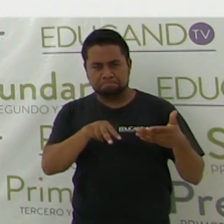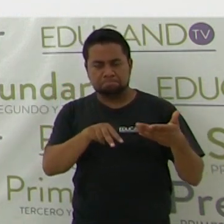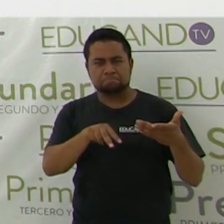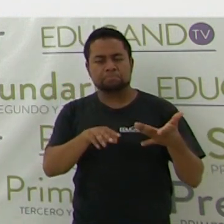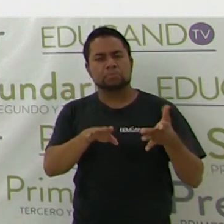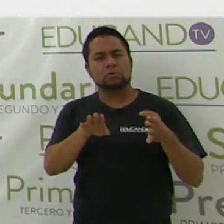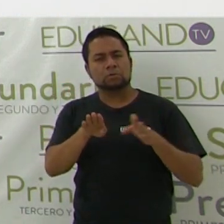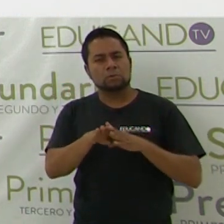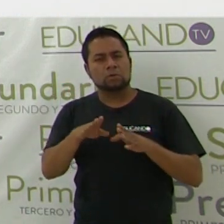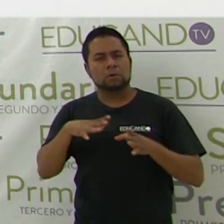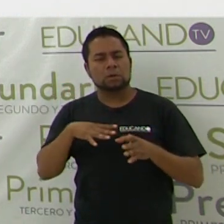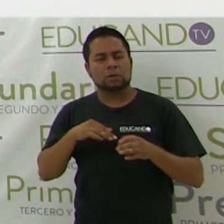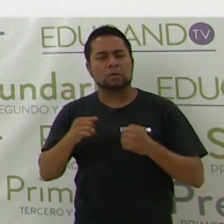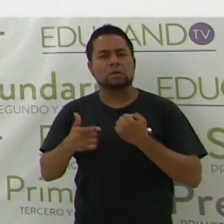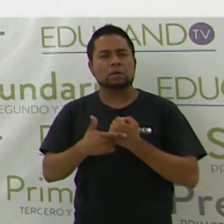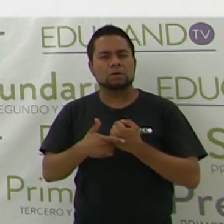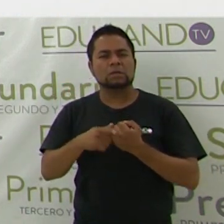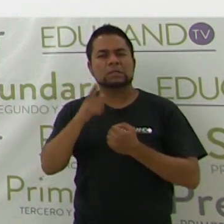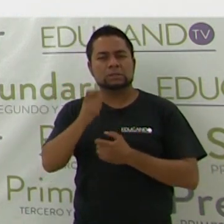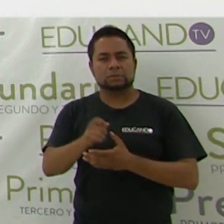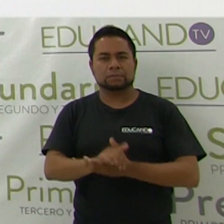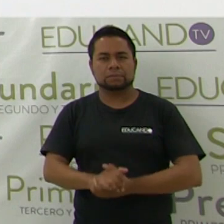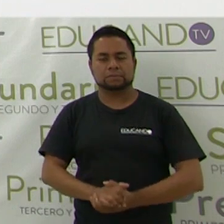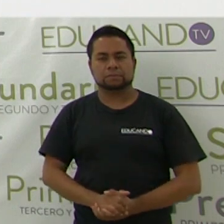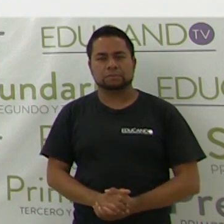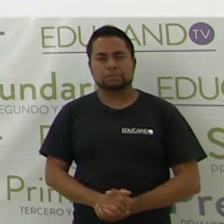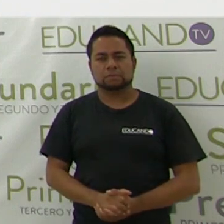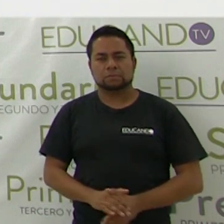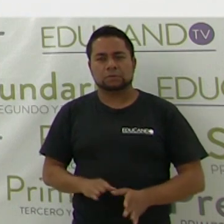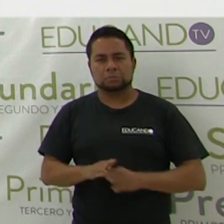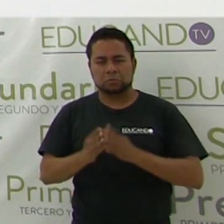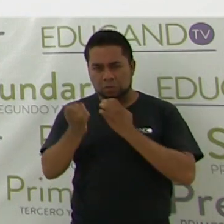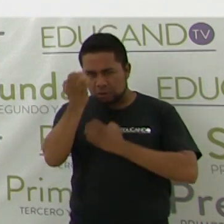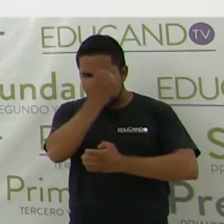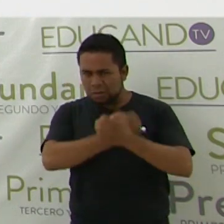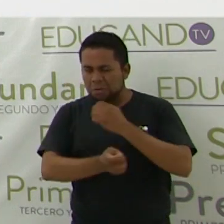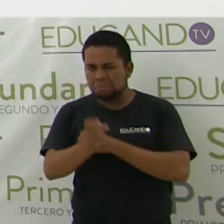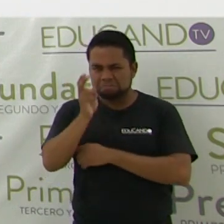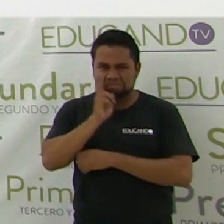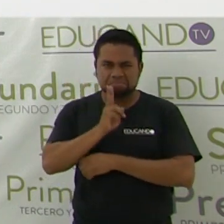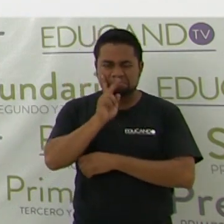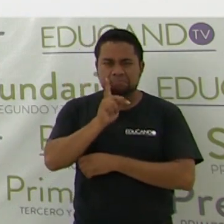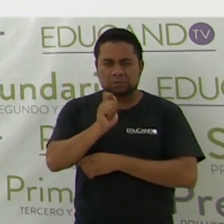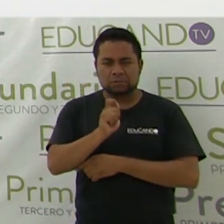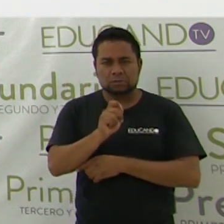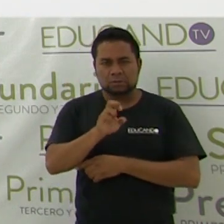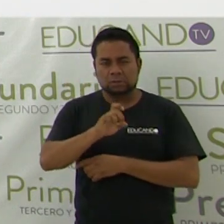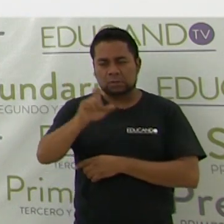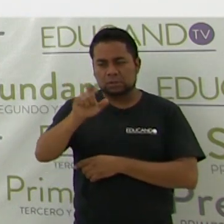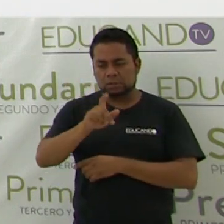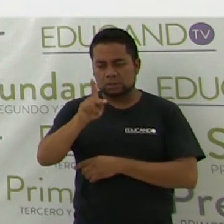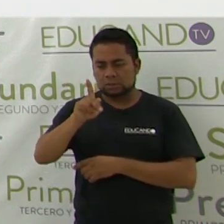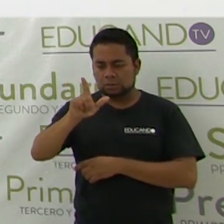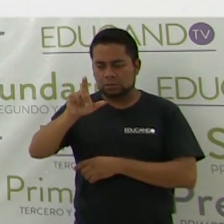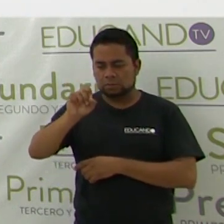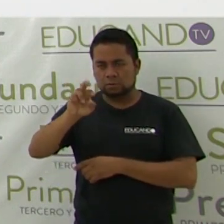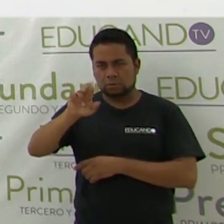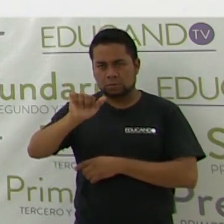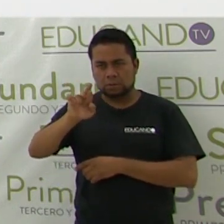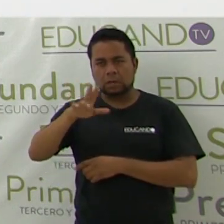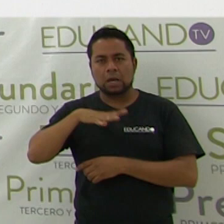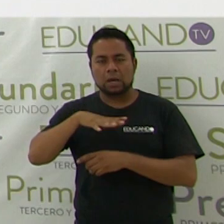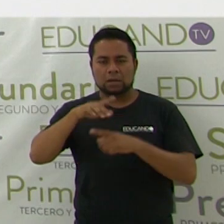echarle, les voy a decir de qué se trata, explorar. Explorar tiene que ver con dos